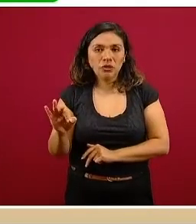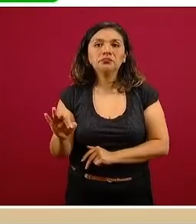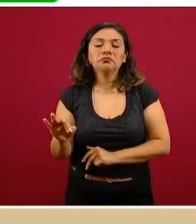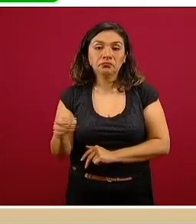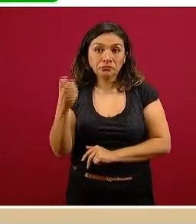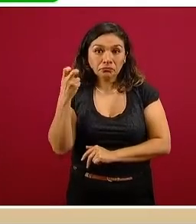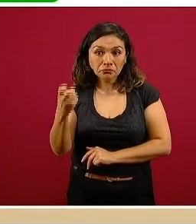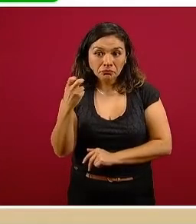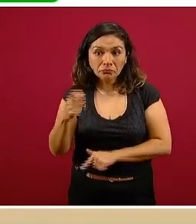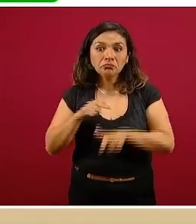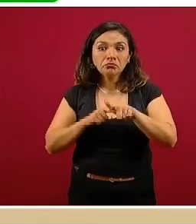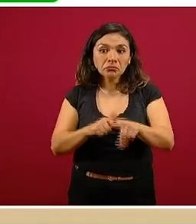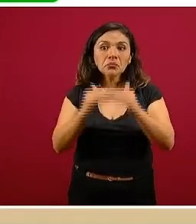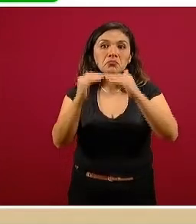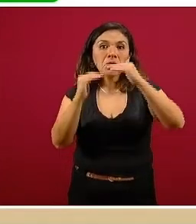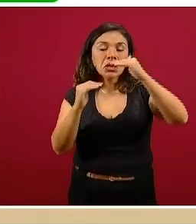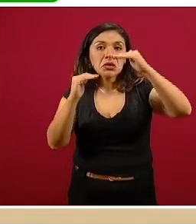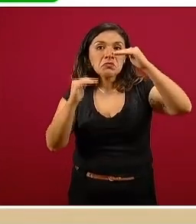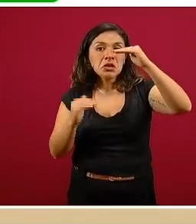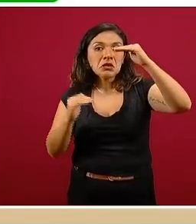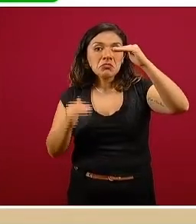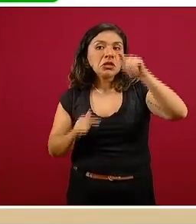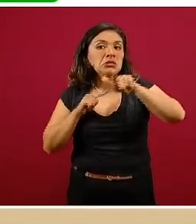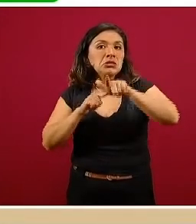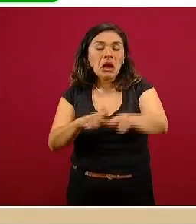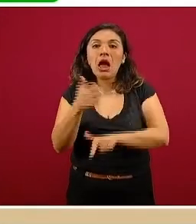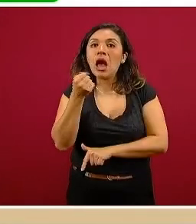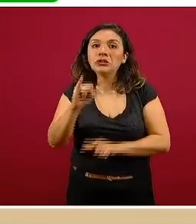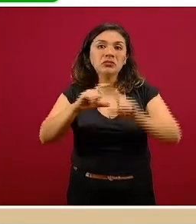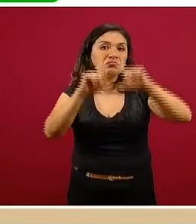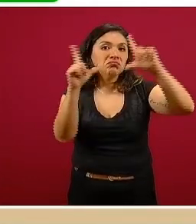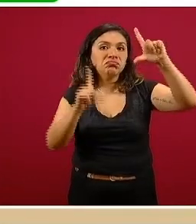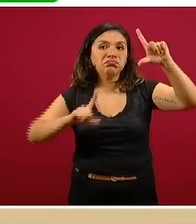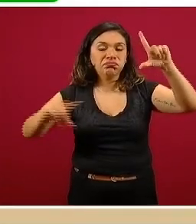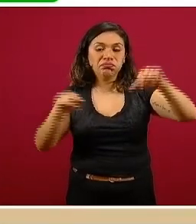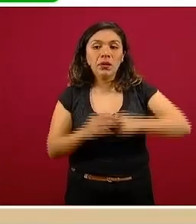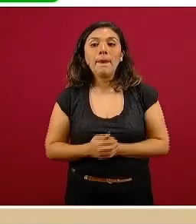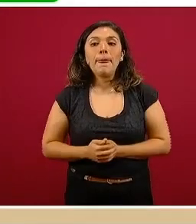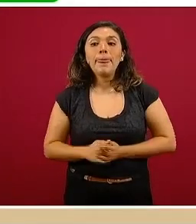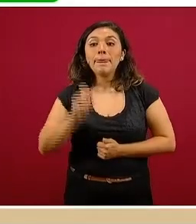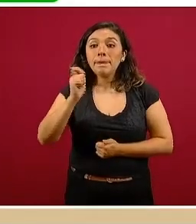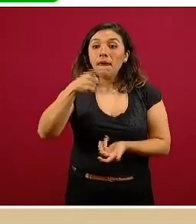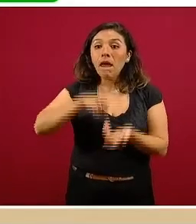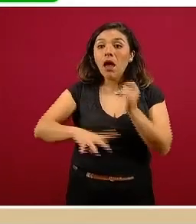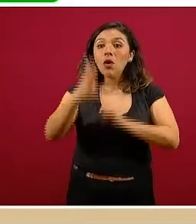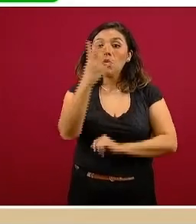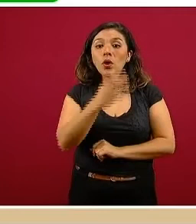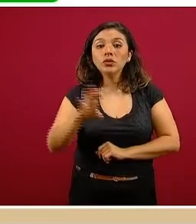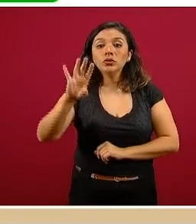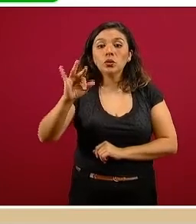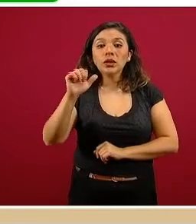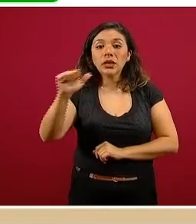cual tendencia descendente que continúa a nivel nacional. Son